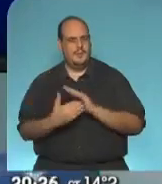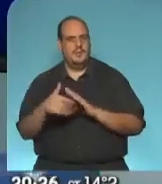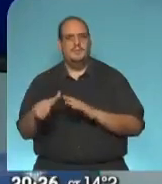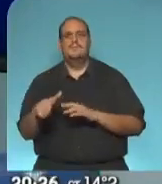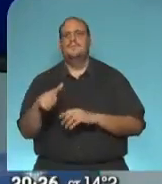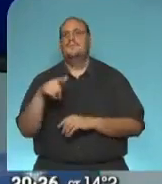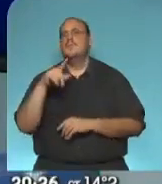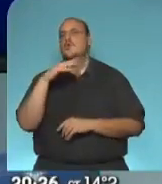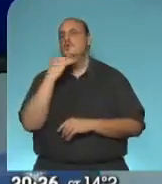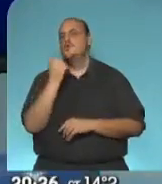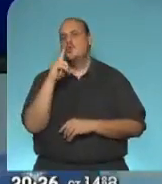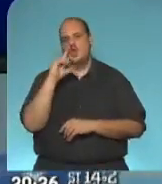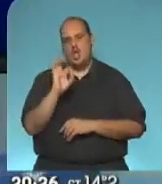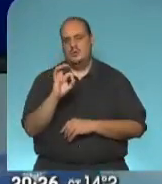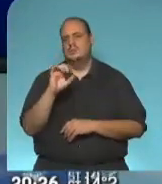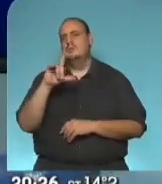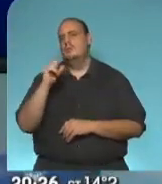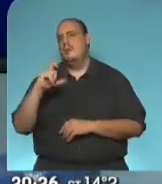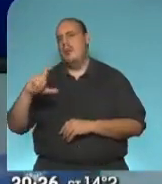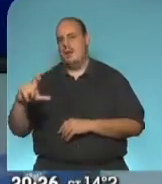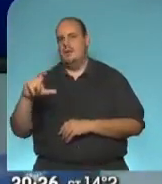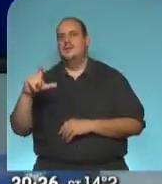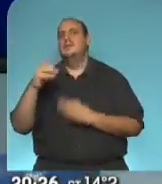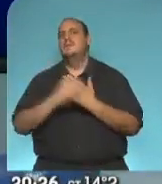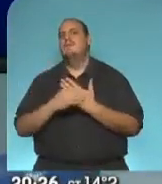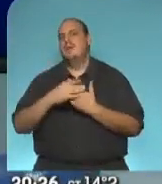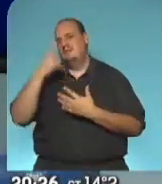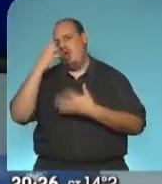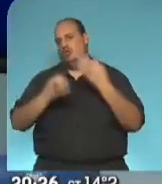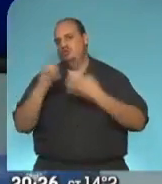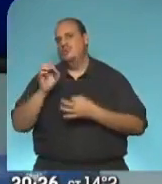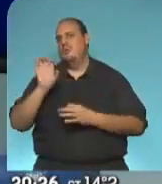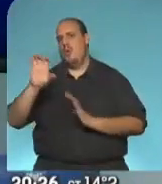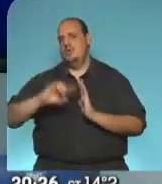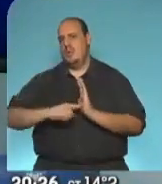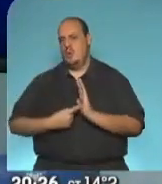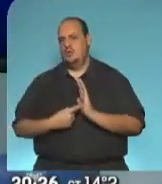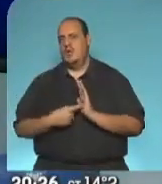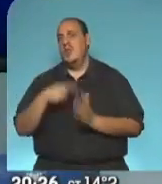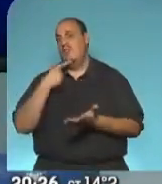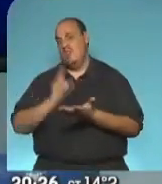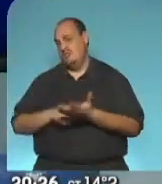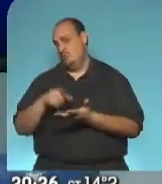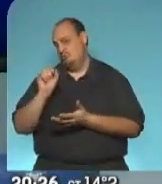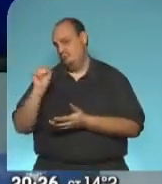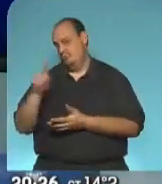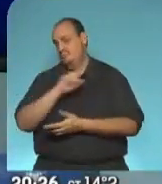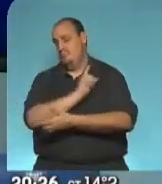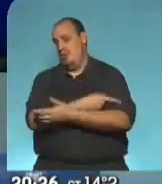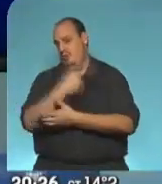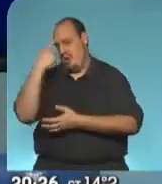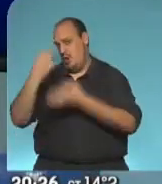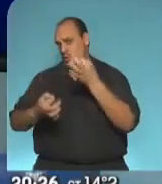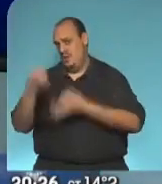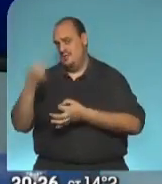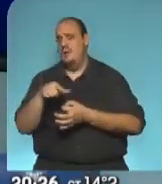Vamos a escuchar a Julio Lac, ministro de Justicia de la provincia de Buenos Aires. Está claro que la decisión más tenía que ver con el Poder Judicial, pero Lac en